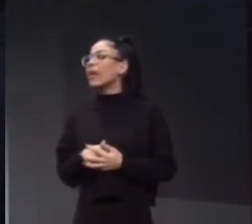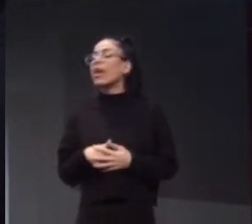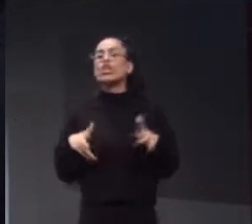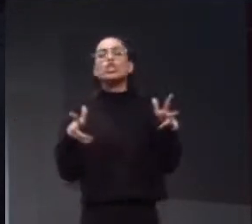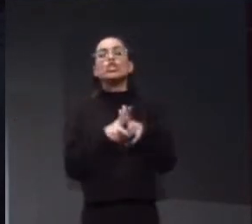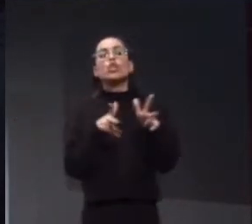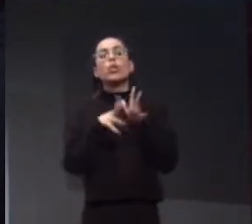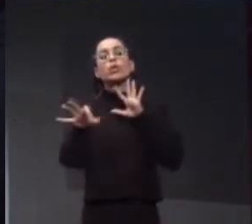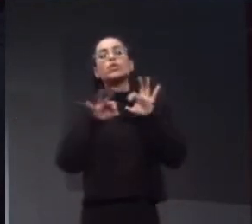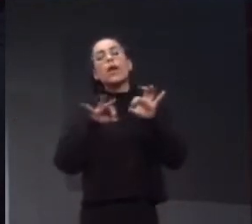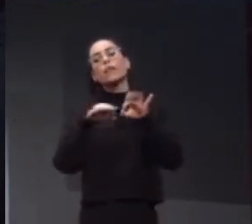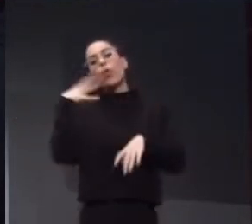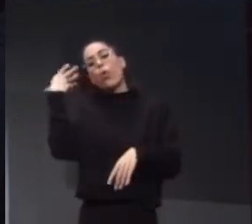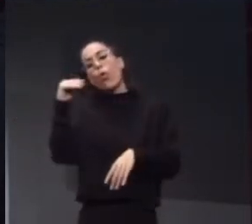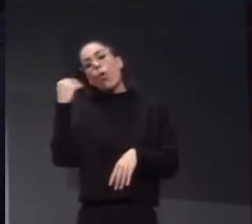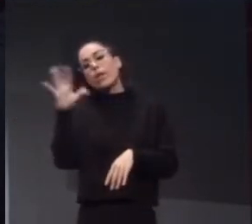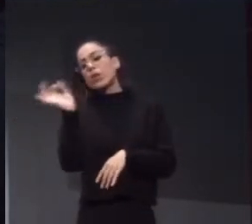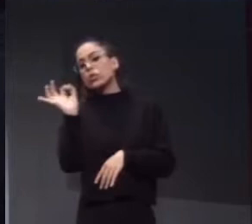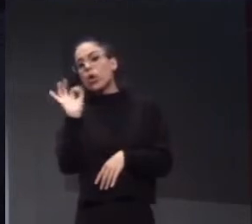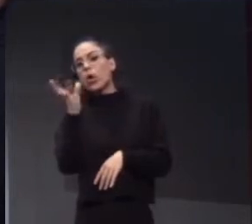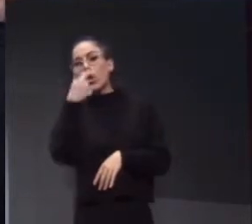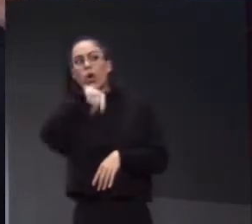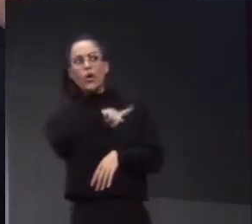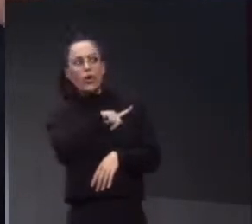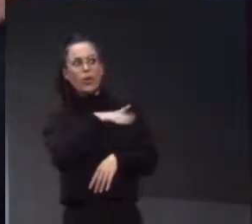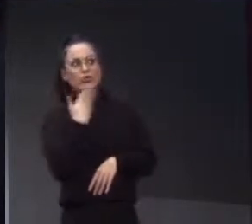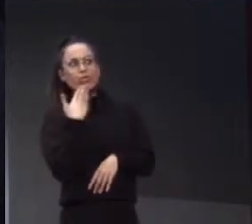son jóvenes como nosotros